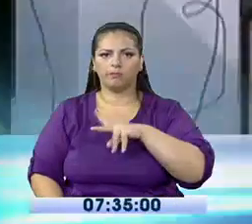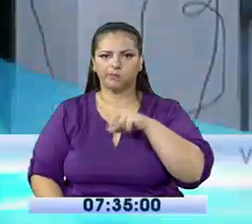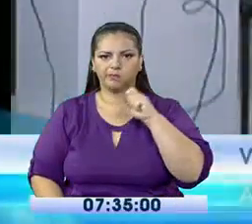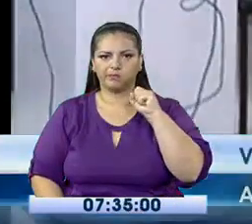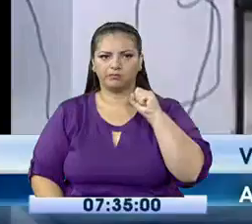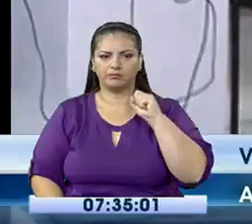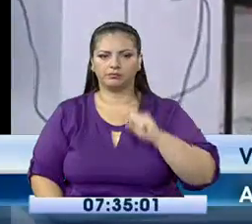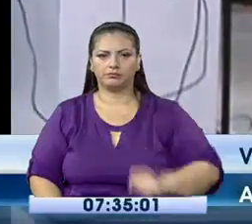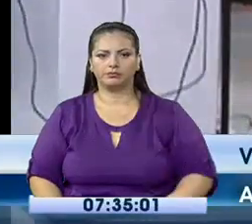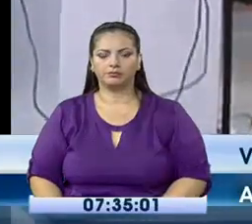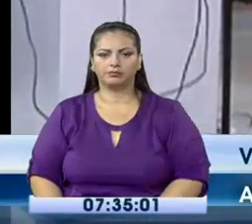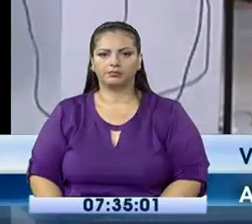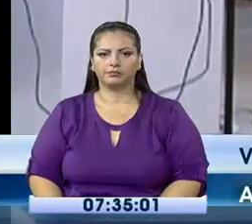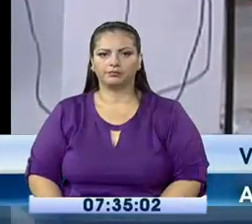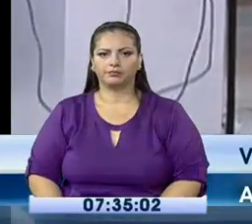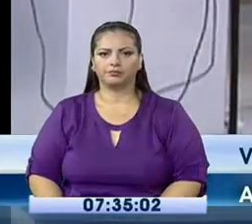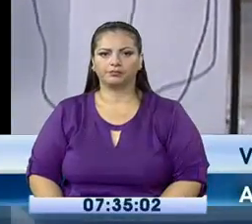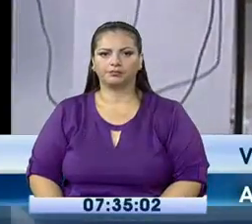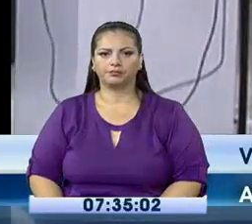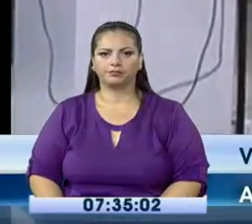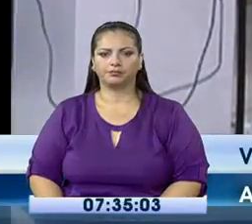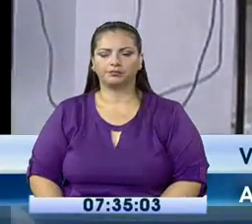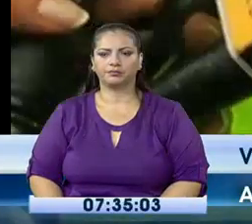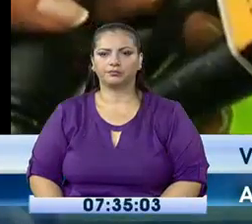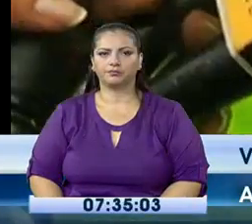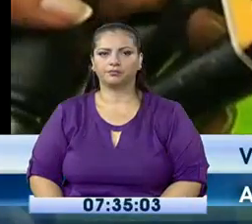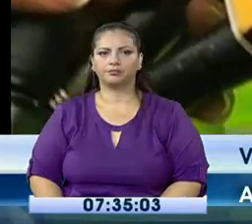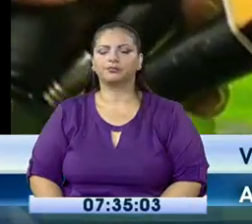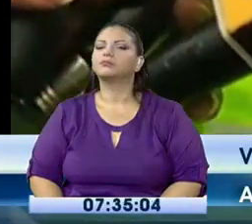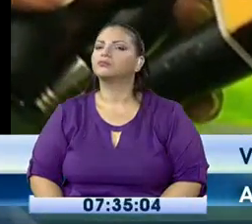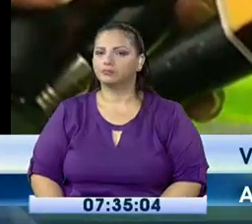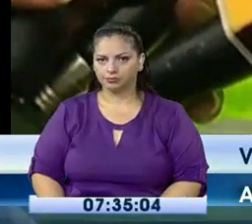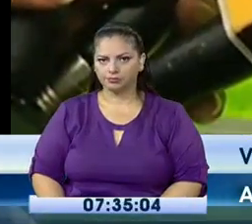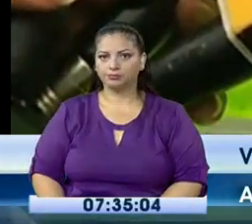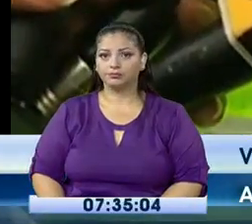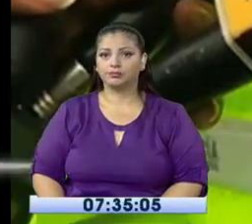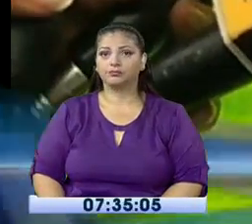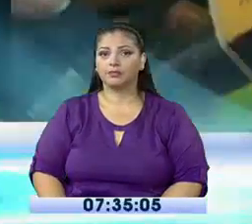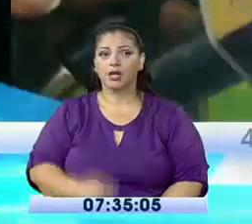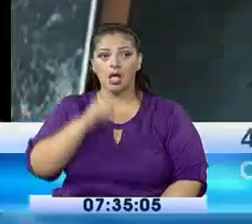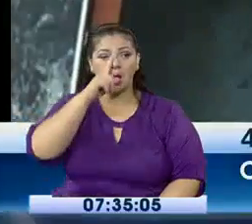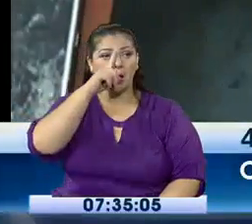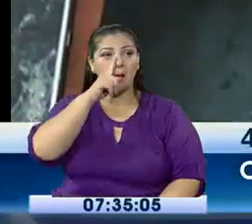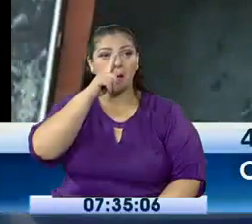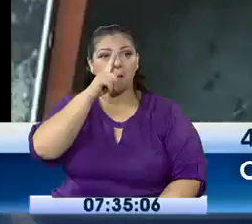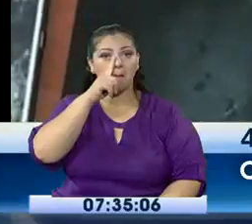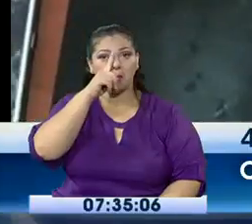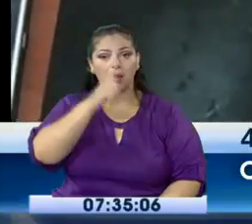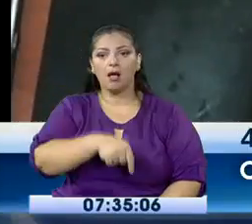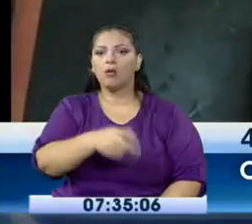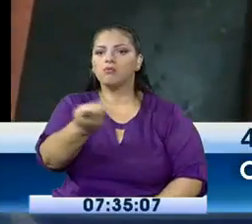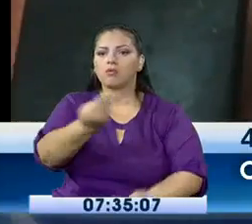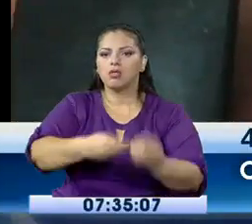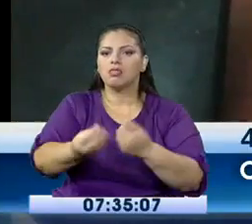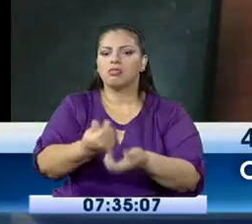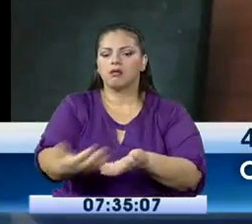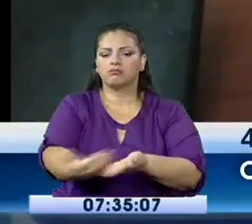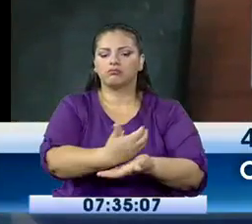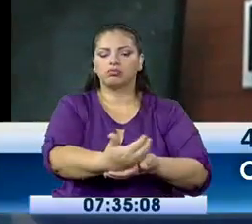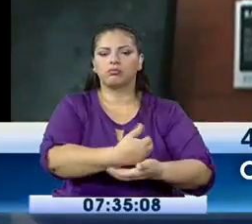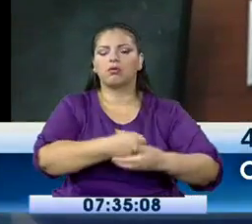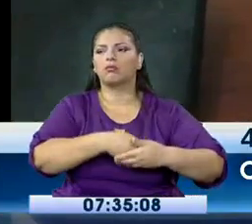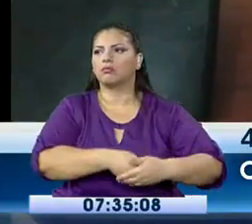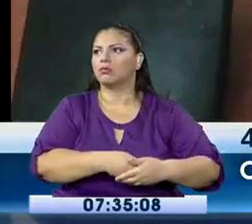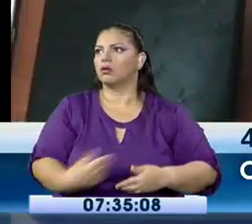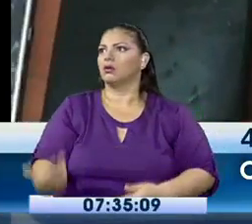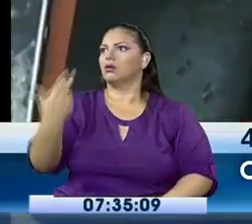cogieron este ciudadano recolectaba el dinero producto de las ventas, pero de igual forma se pudo recuperar celulares